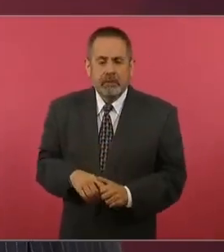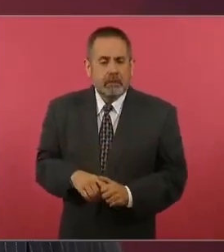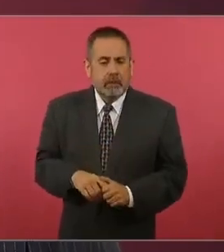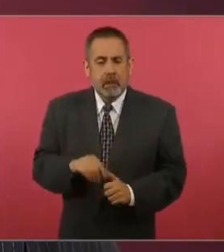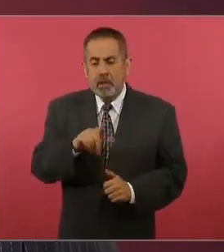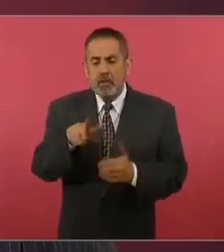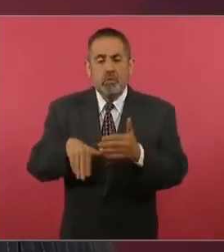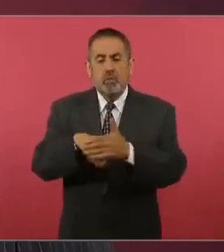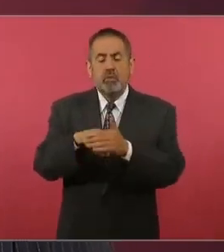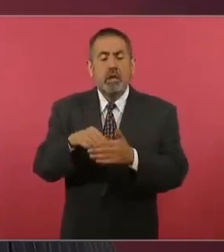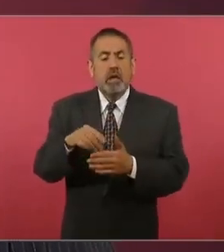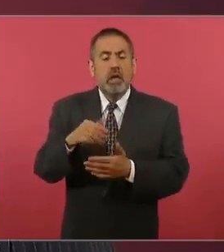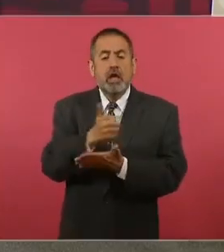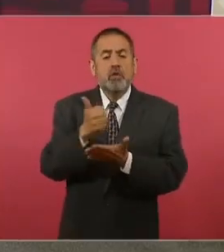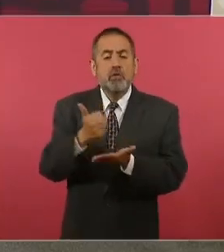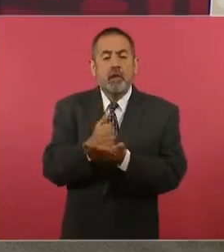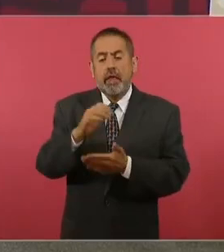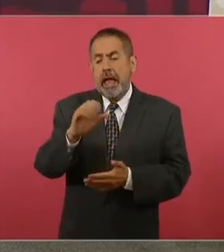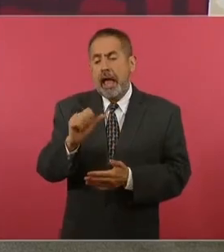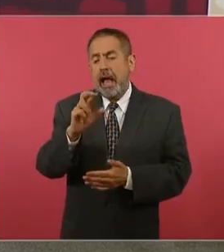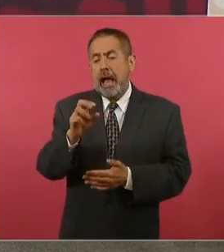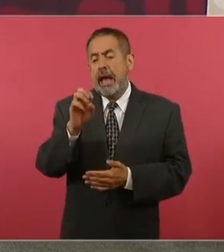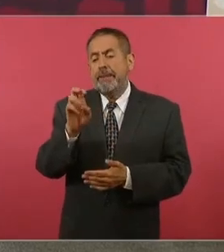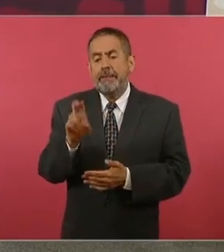y llegamos a Ciudad del Carmen,